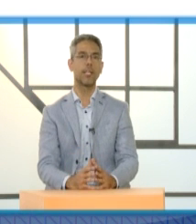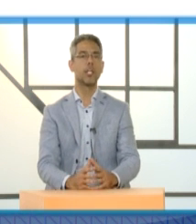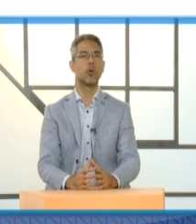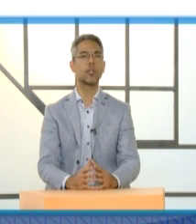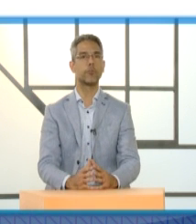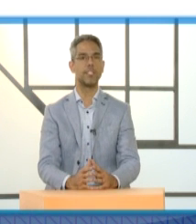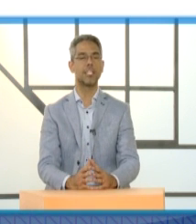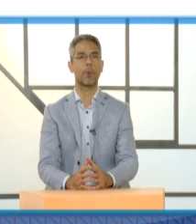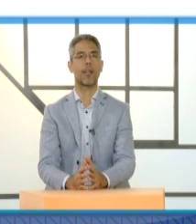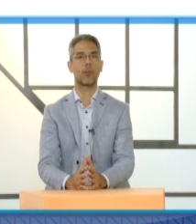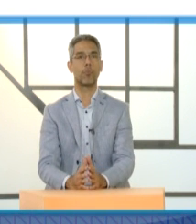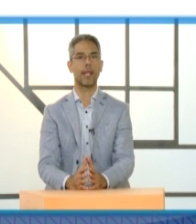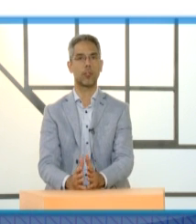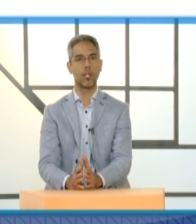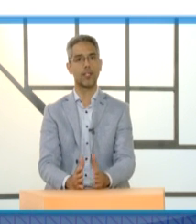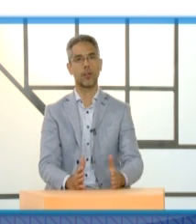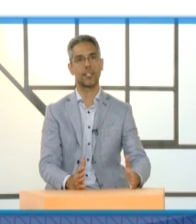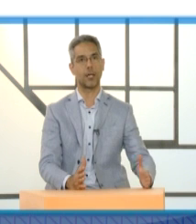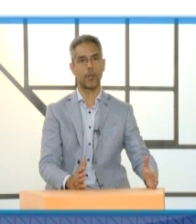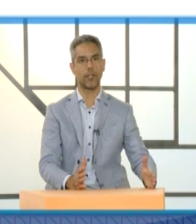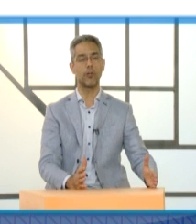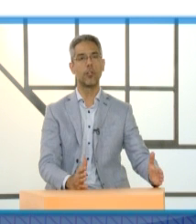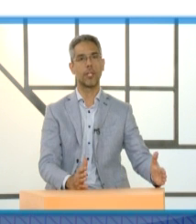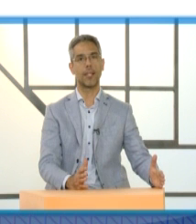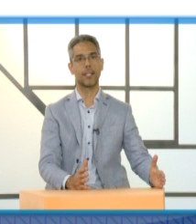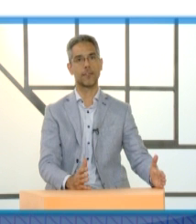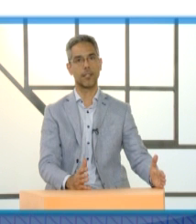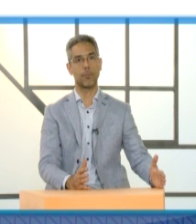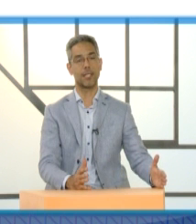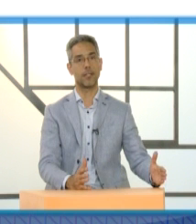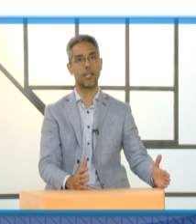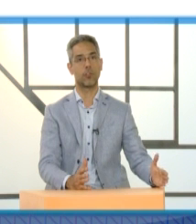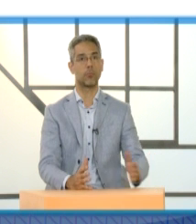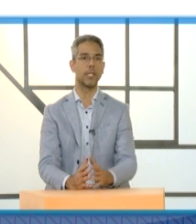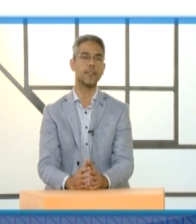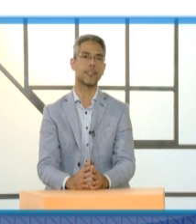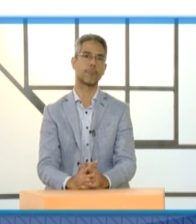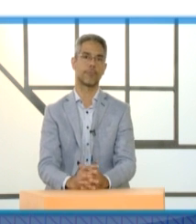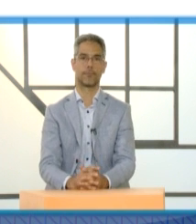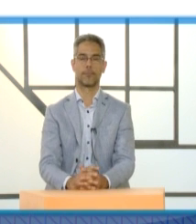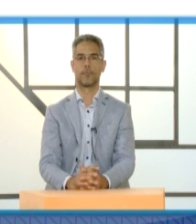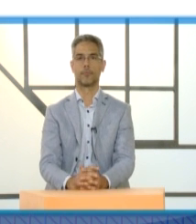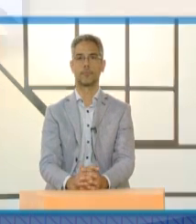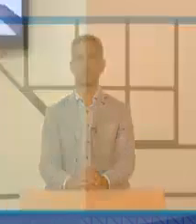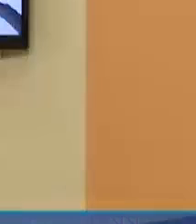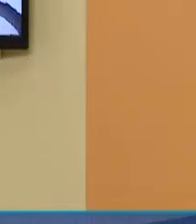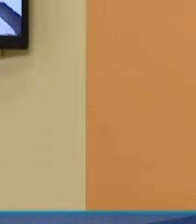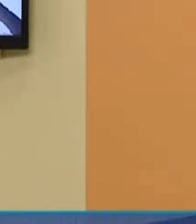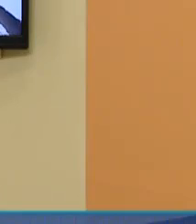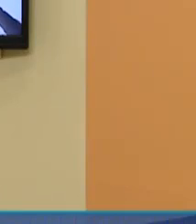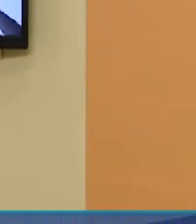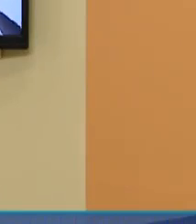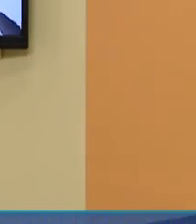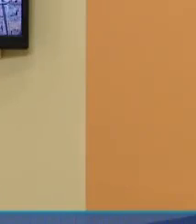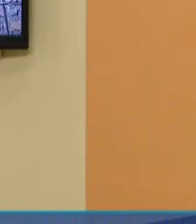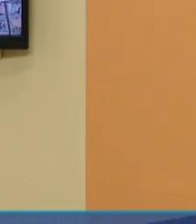rebote no es suficiente para recuperar todo el terreno que se ha perdido desde el tercer trimestre del año 2015. Bien, reiteremos, Pablo,